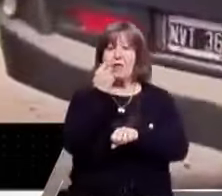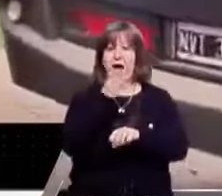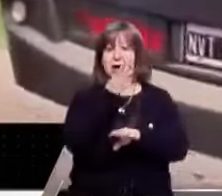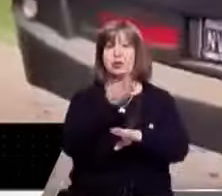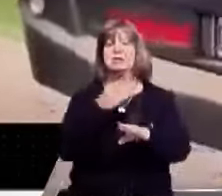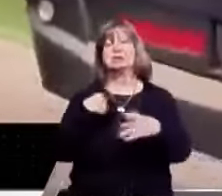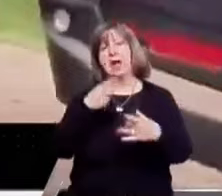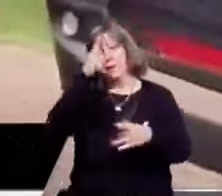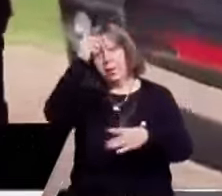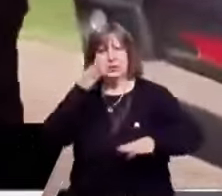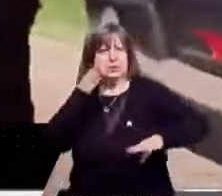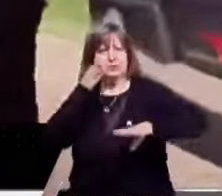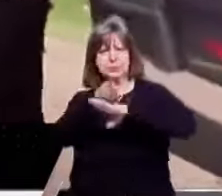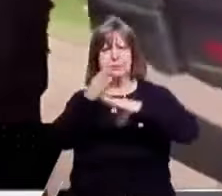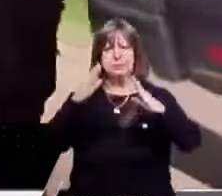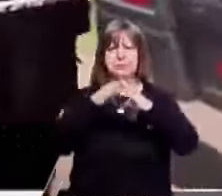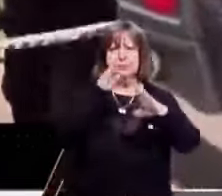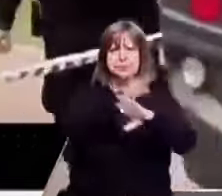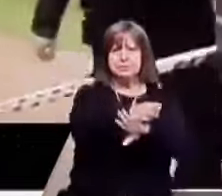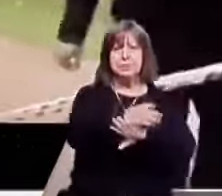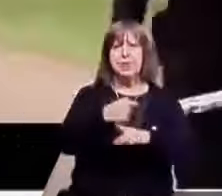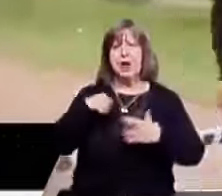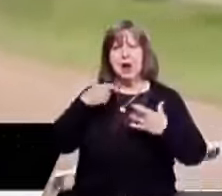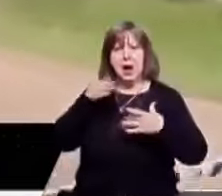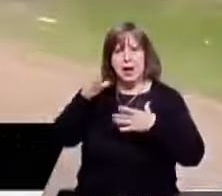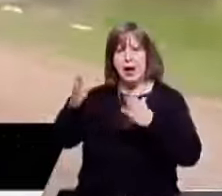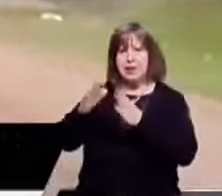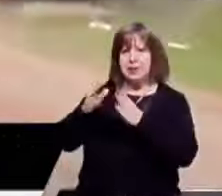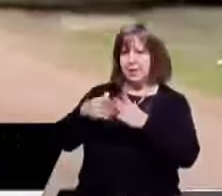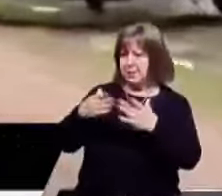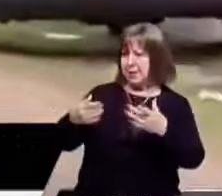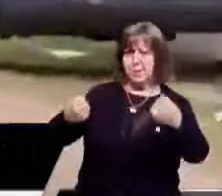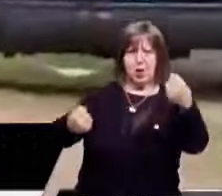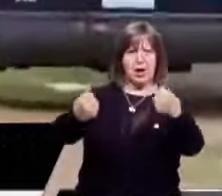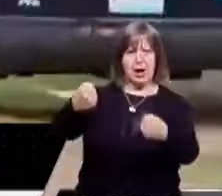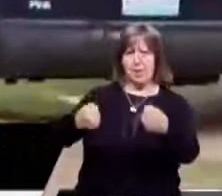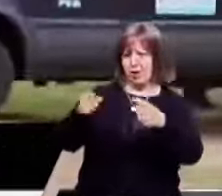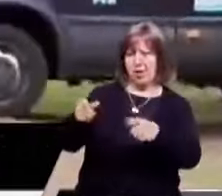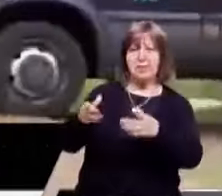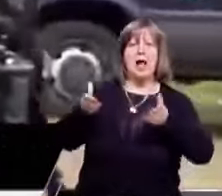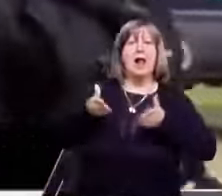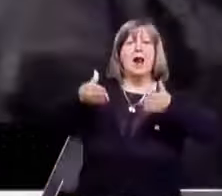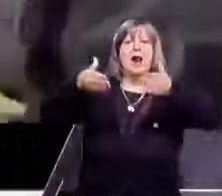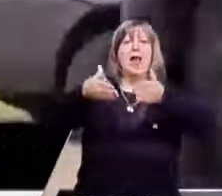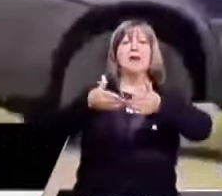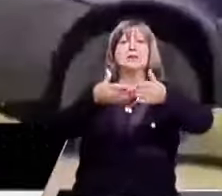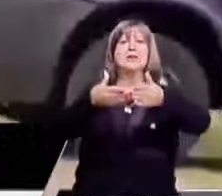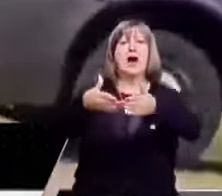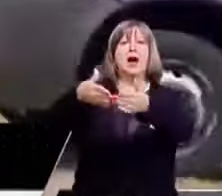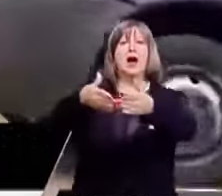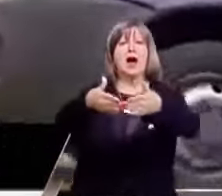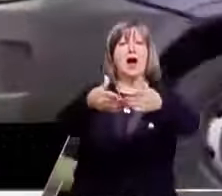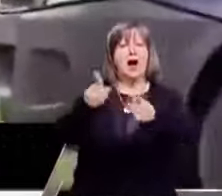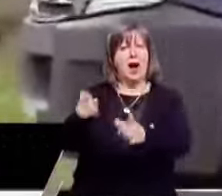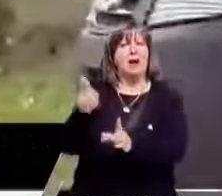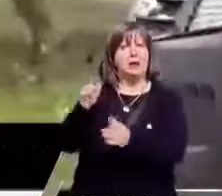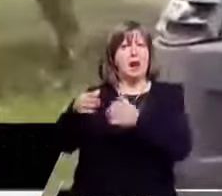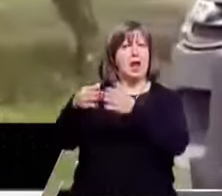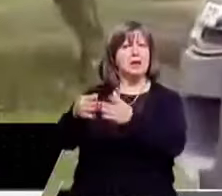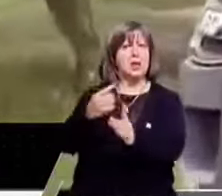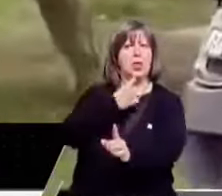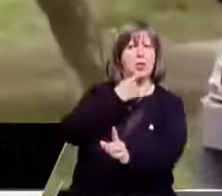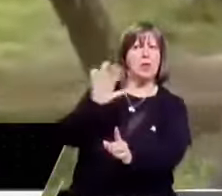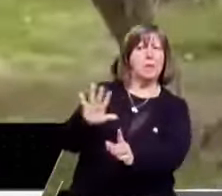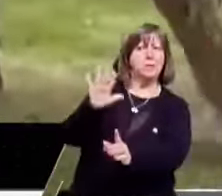lancha. Esto estaba al costado de una piscina. Se lo investiga por movimientos sospechosos el día de la desaparición del menor. Ya